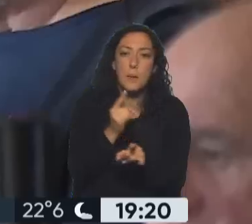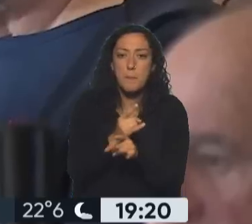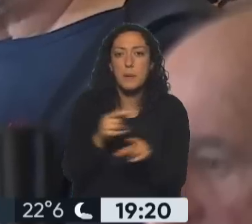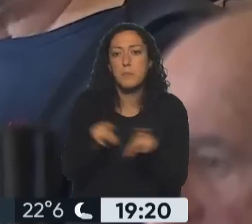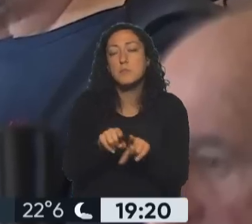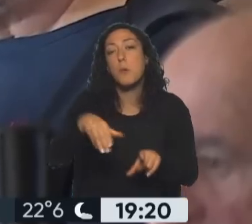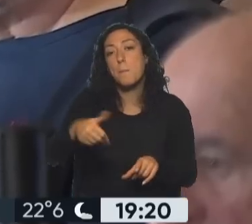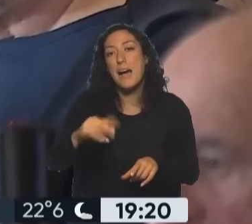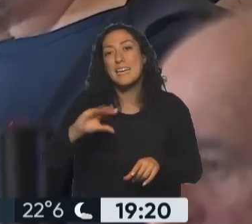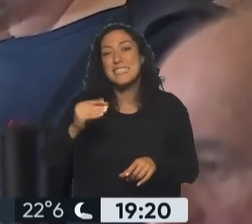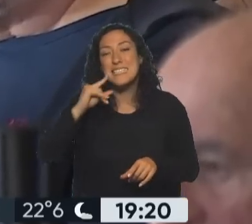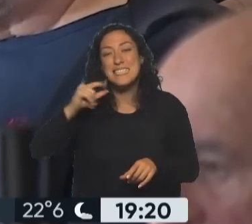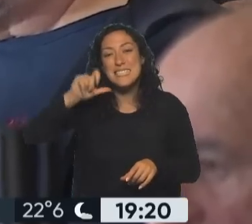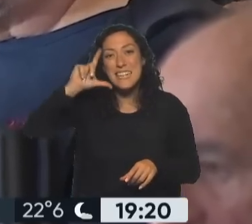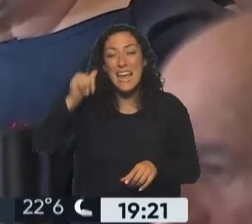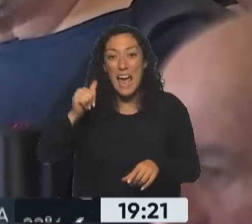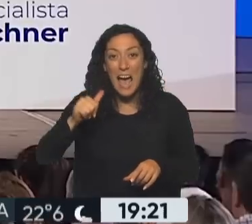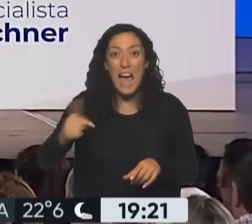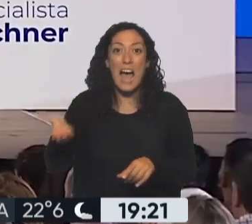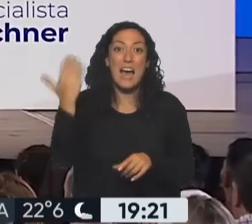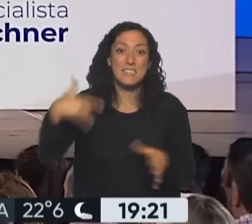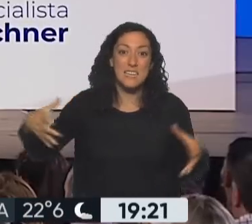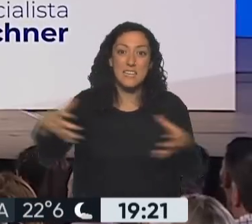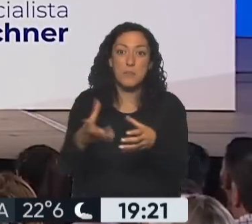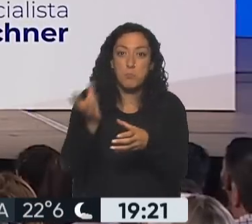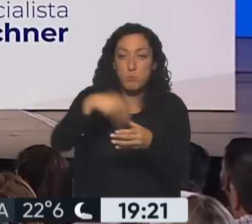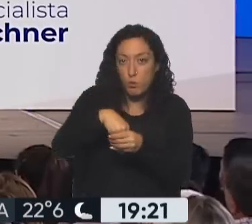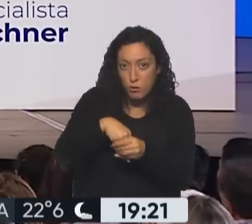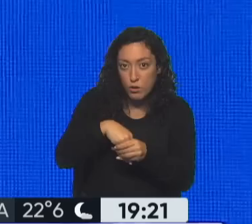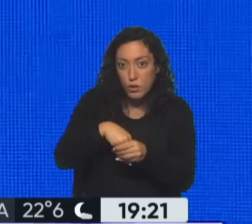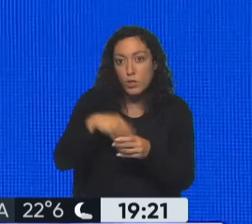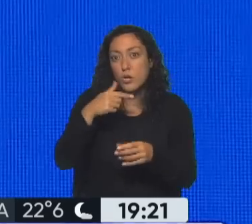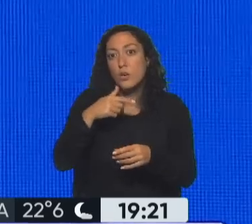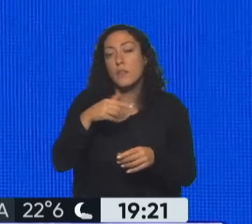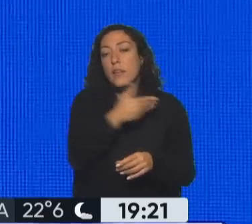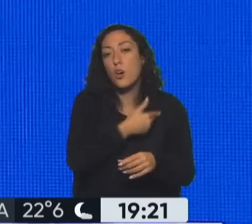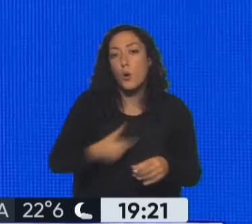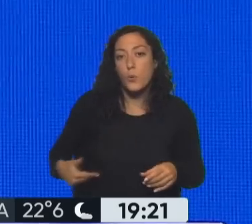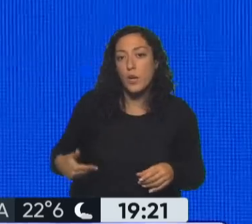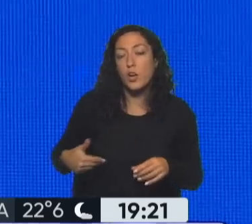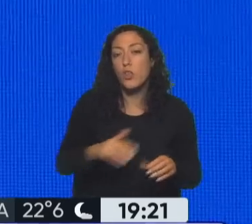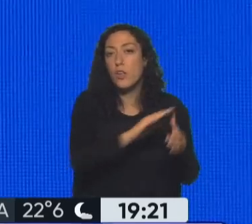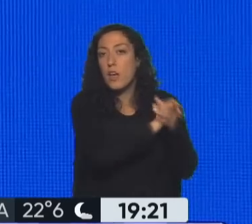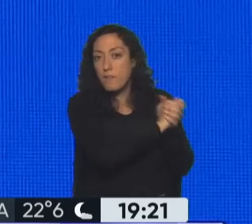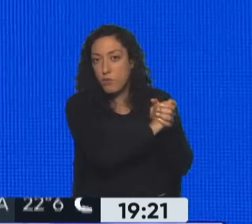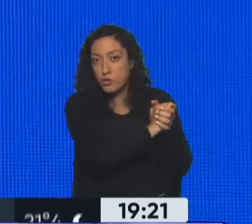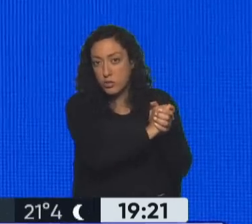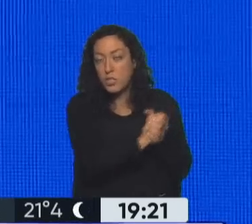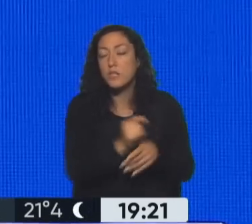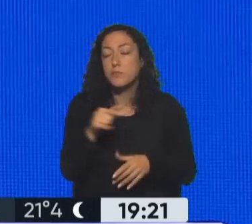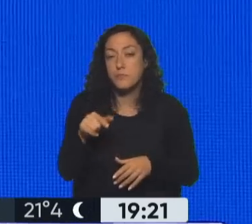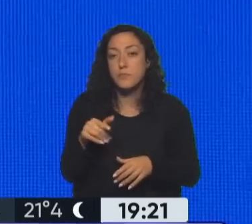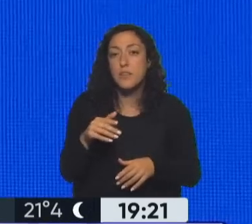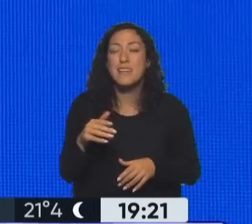en la época en que integraba el equipo de Surril, durante el gobierno del presidente Alfonsín, va muy